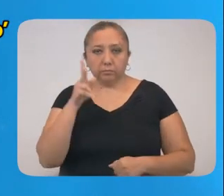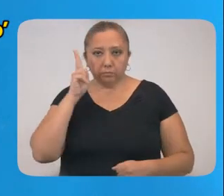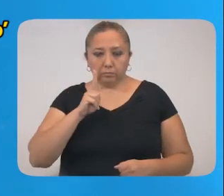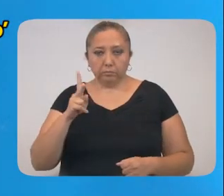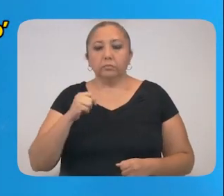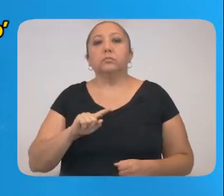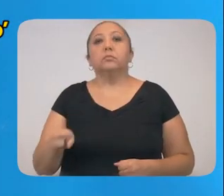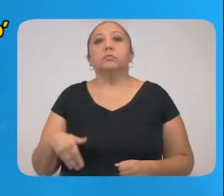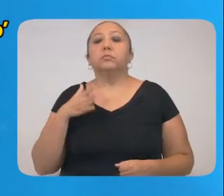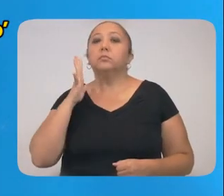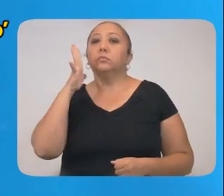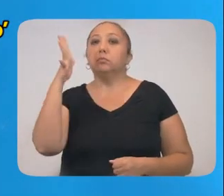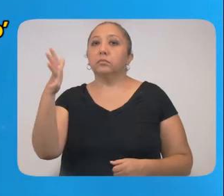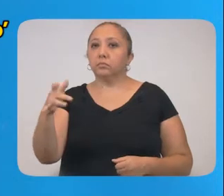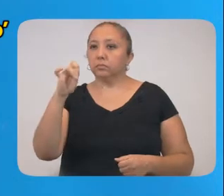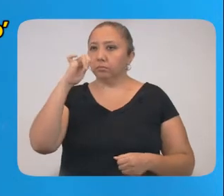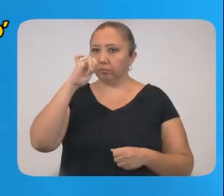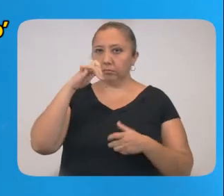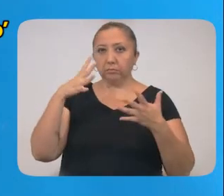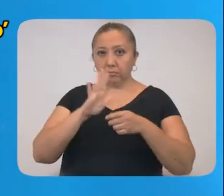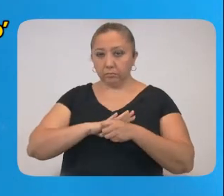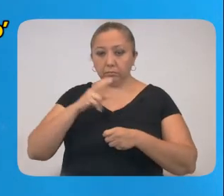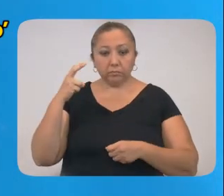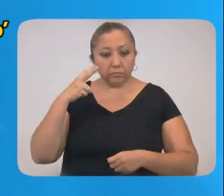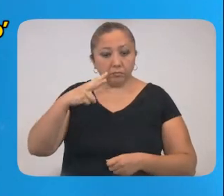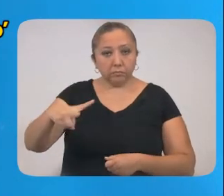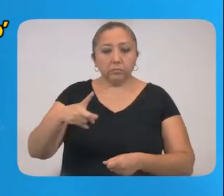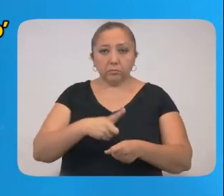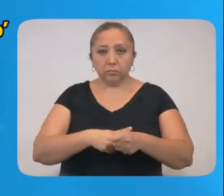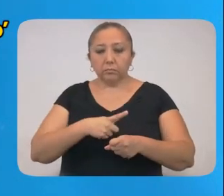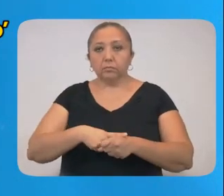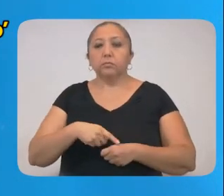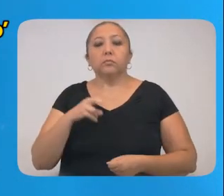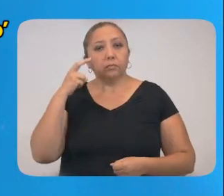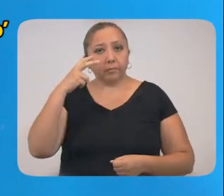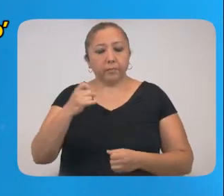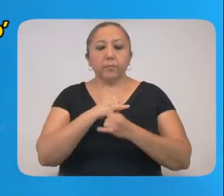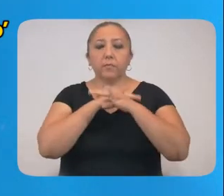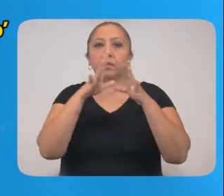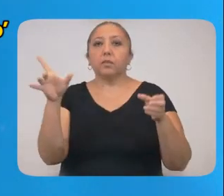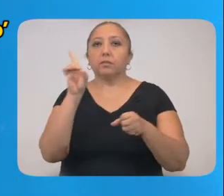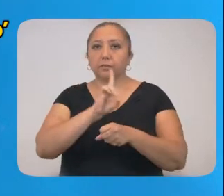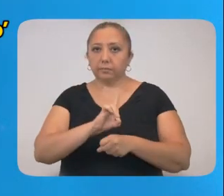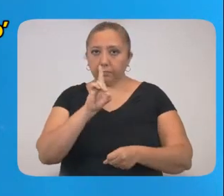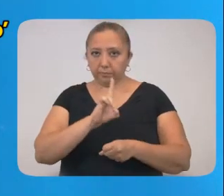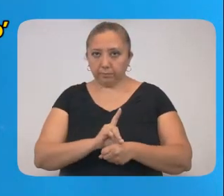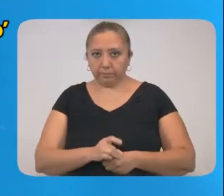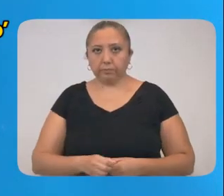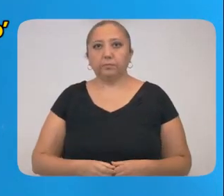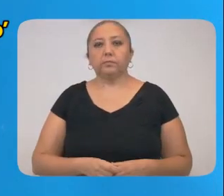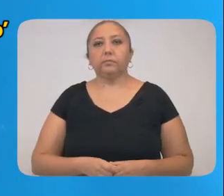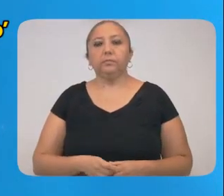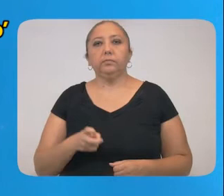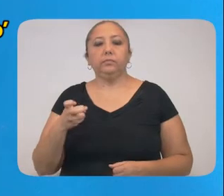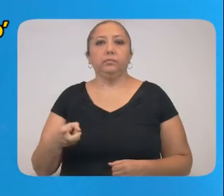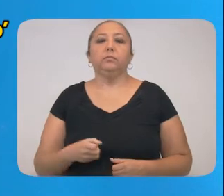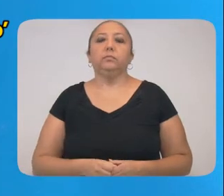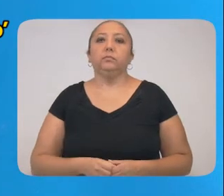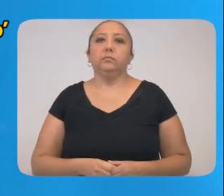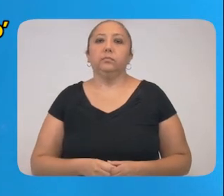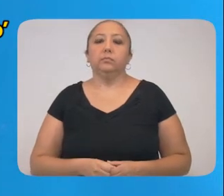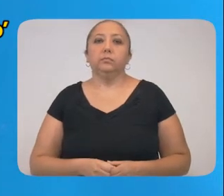pruebas implicará, por tanto, un mayor número de casos confirmados, que se reflejará en los partes médicos durante la implementación de